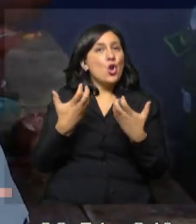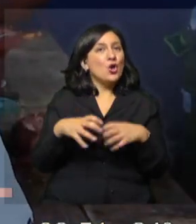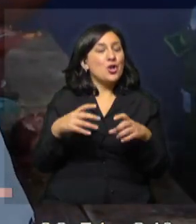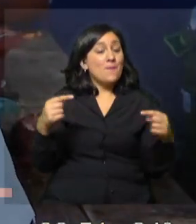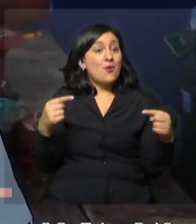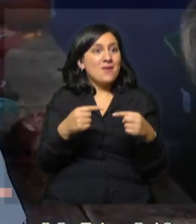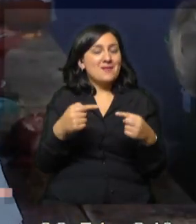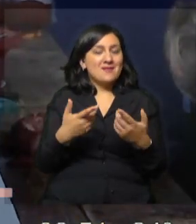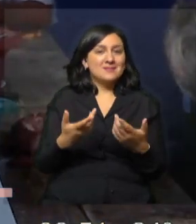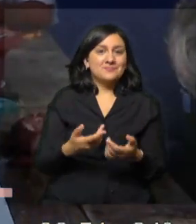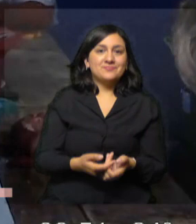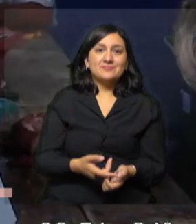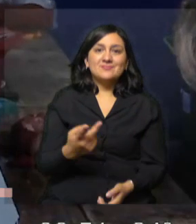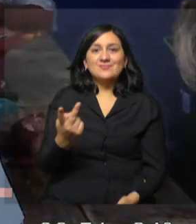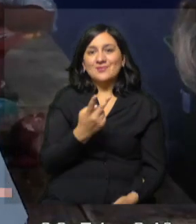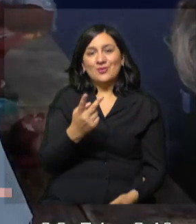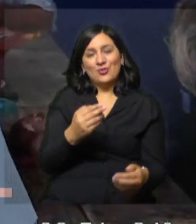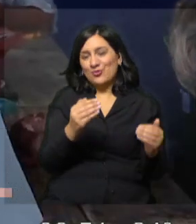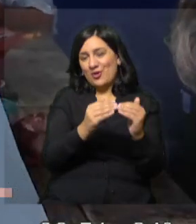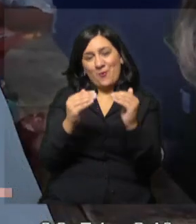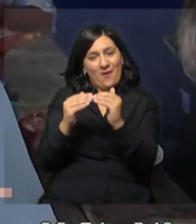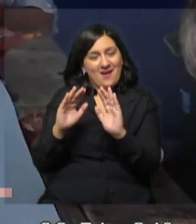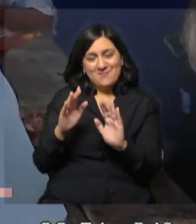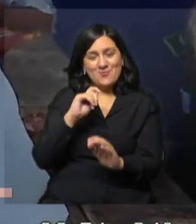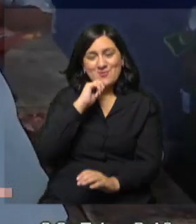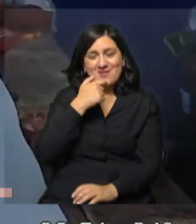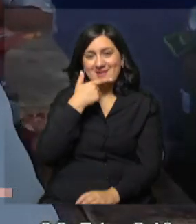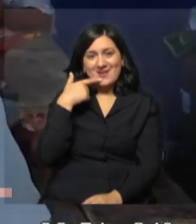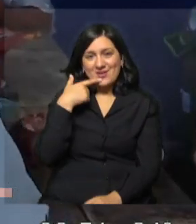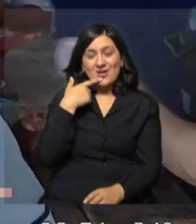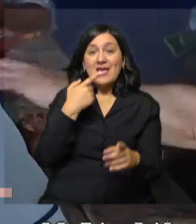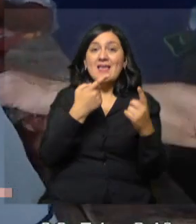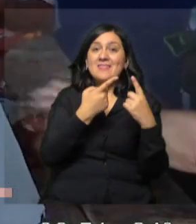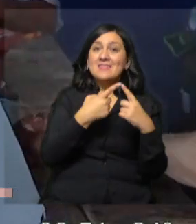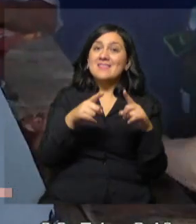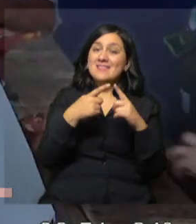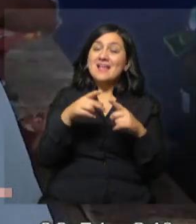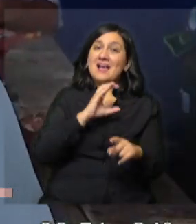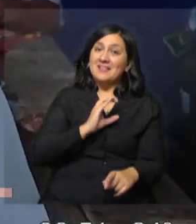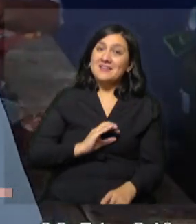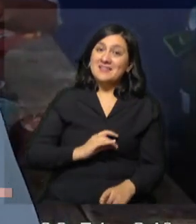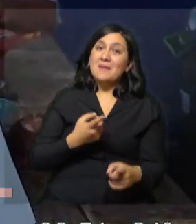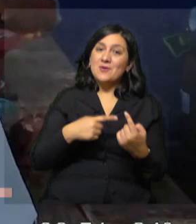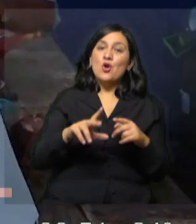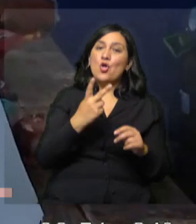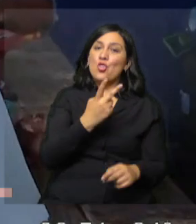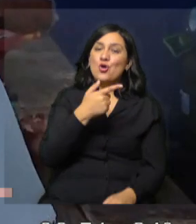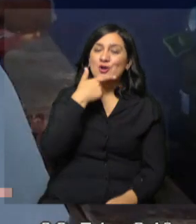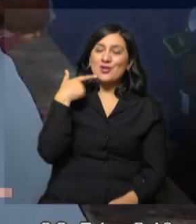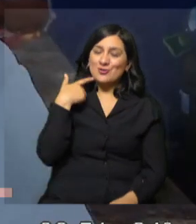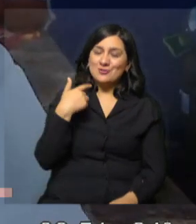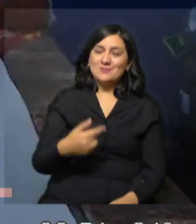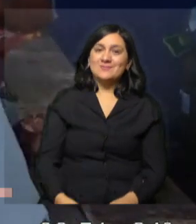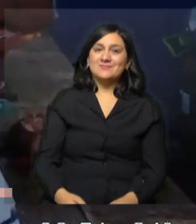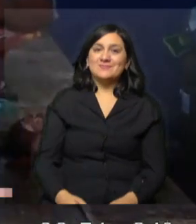lo pregunto. Cocinan los dos iguales. Con sus distintos matices, pero cocinan los dos iguales. Claro, cocinan los dos rico. Claro, en día de